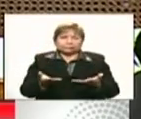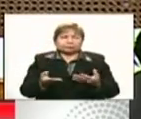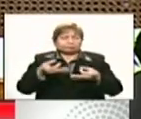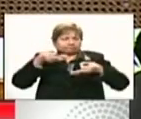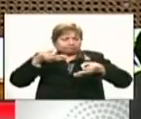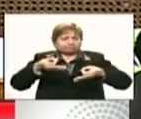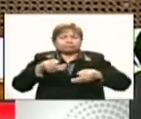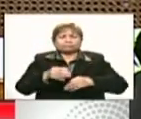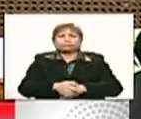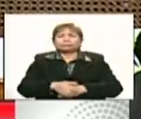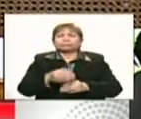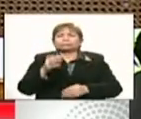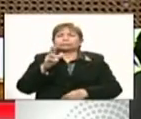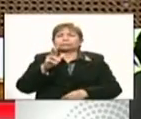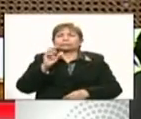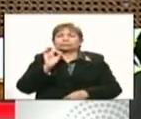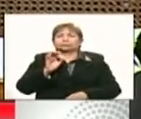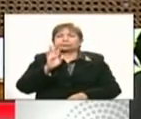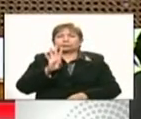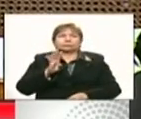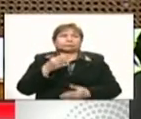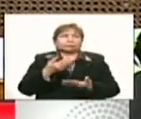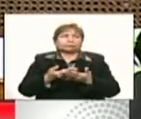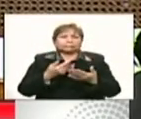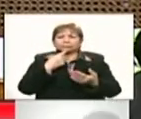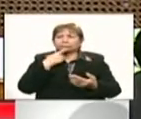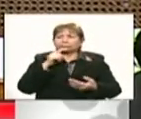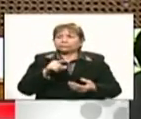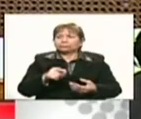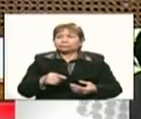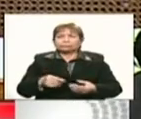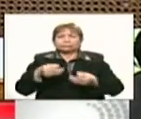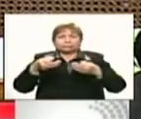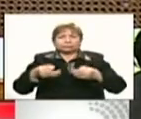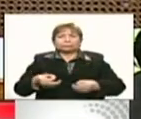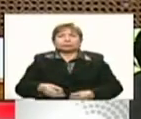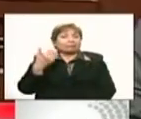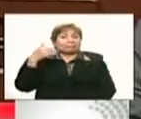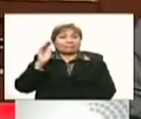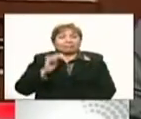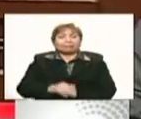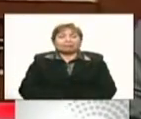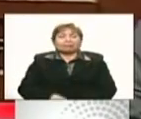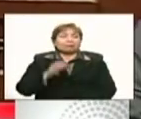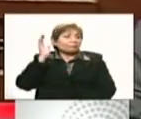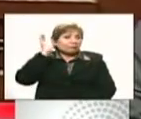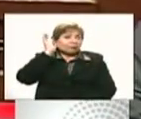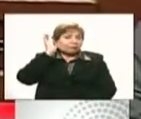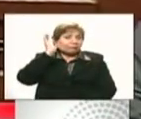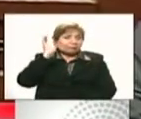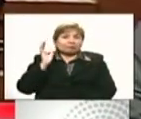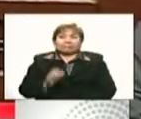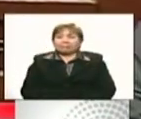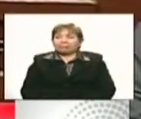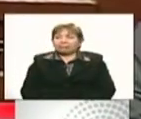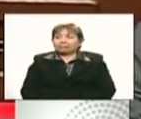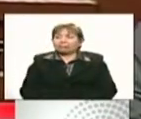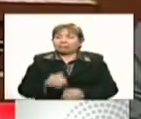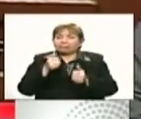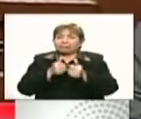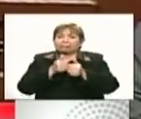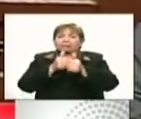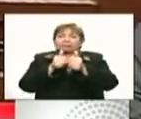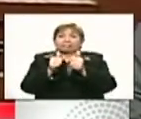Constitución del Estado, que es la máxima norma jurídica que rige cualquier país que quiere vivir dentro de un Estado de Derecho,